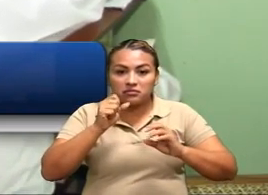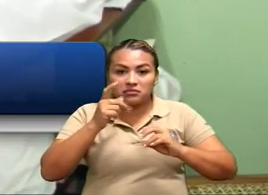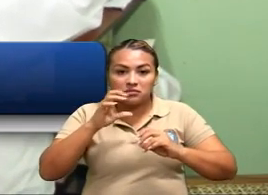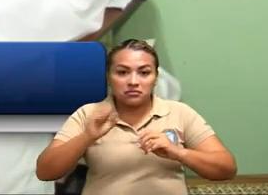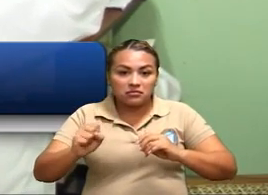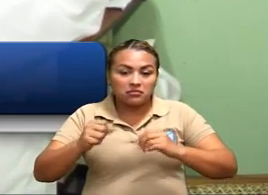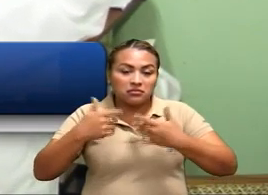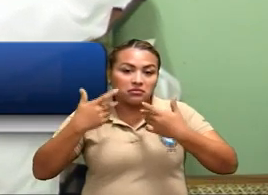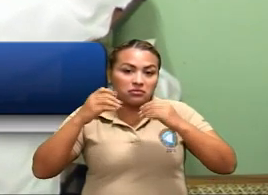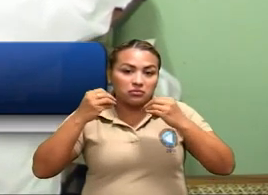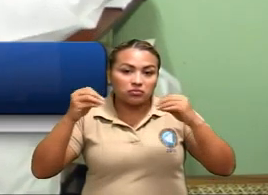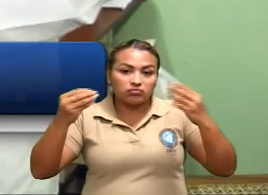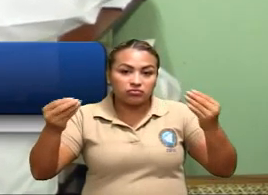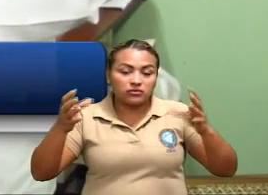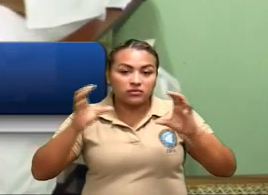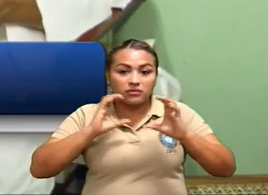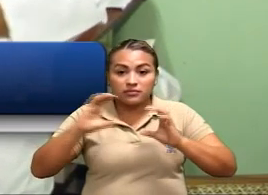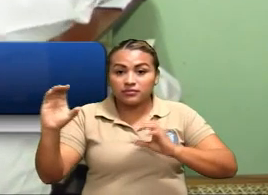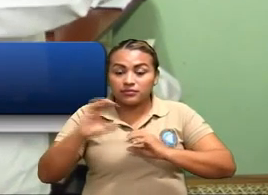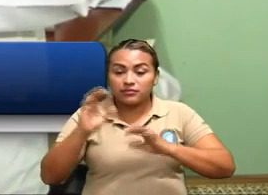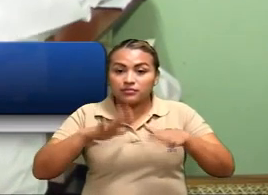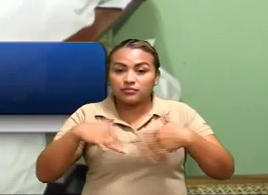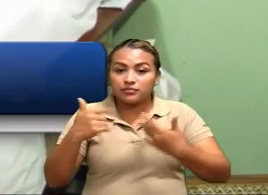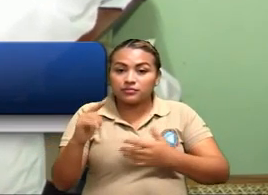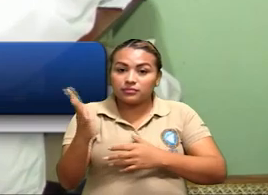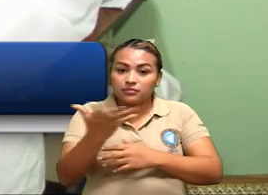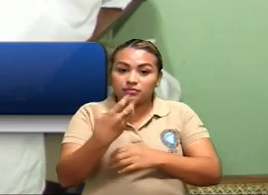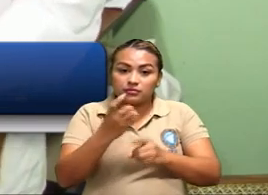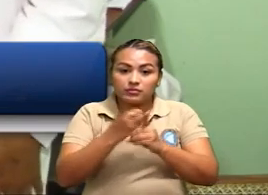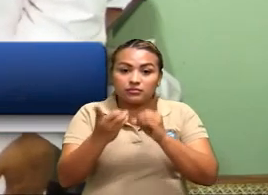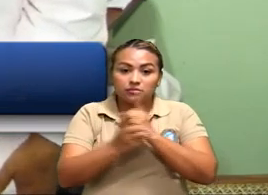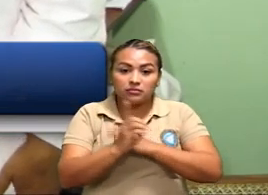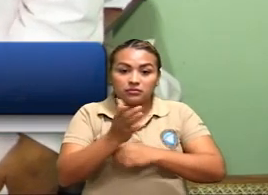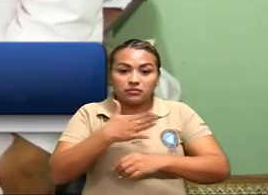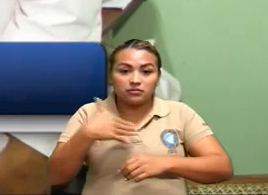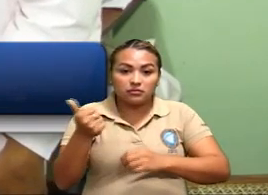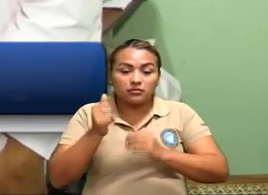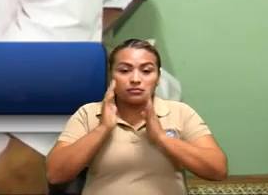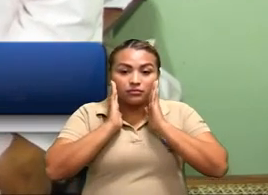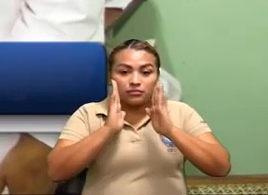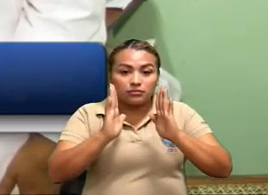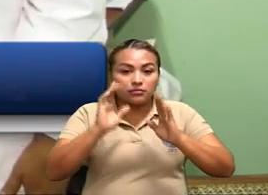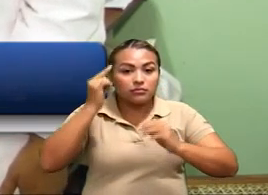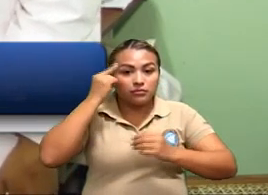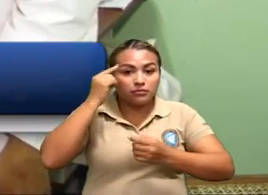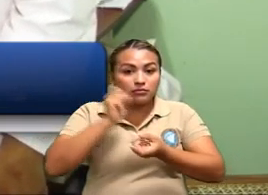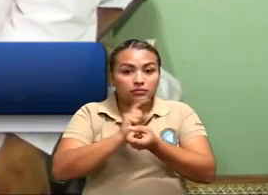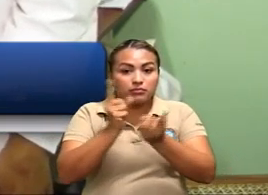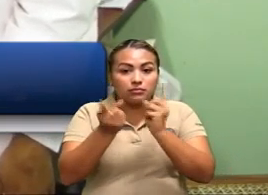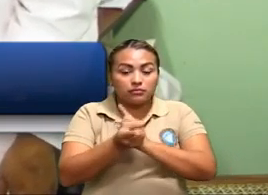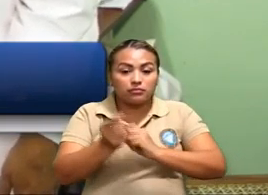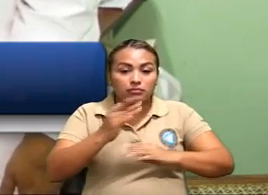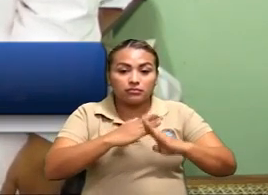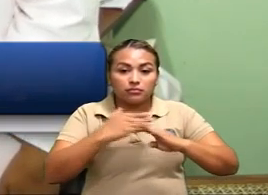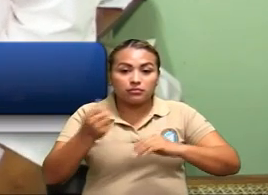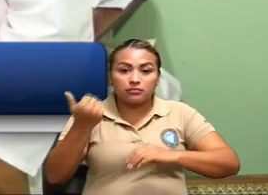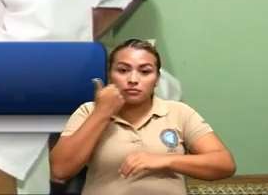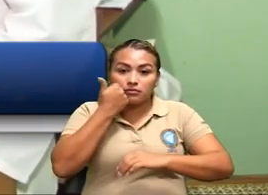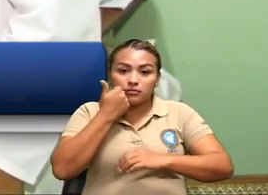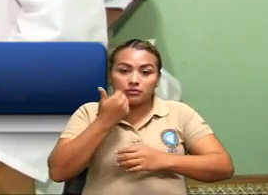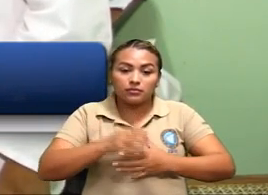o muchas gaseosas. Entonces, en todo eso tenemos que ir mejorando, haciendo conciencia con las madres para evitarles enfermedades desde muy